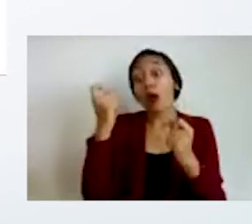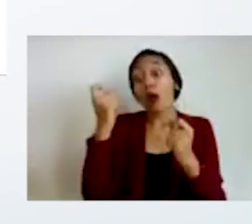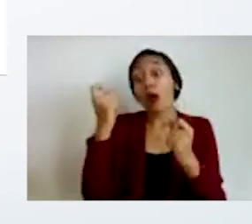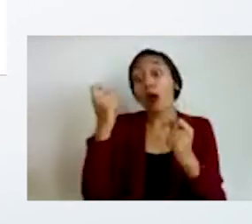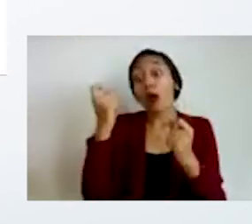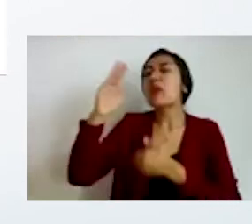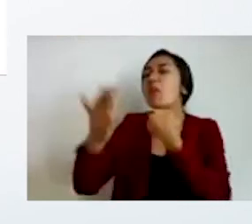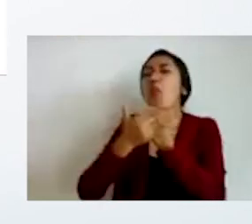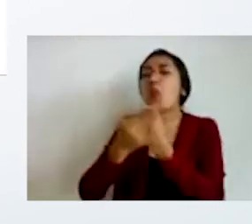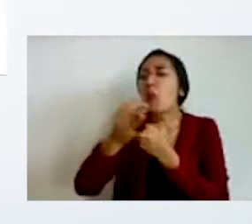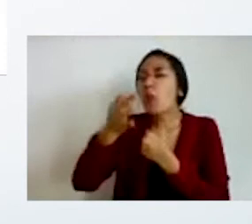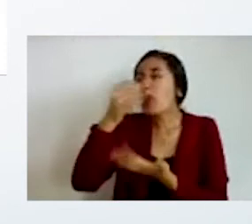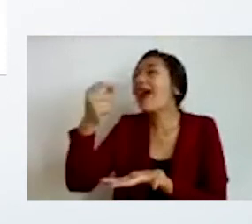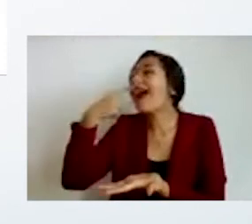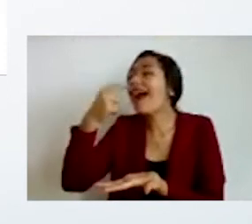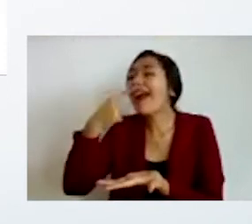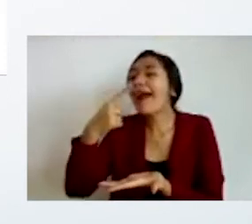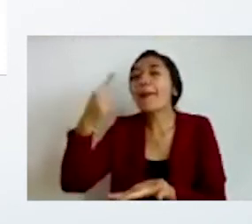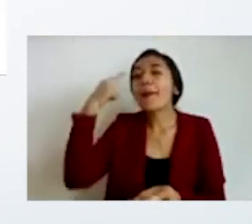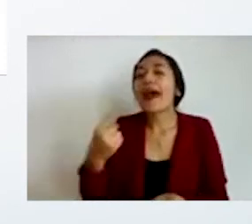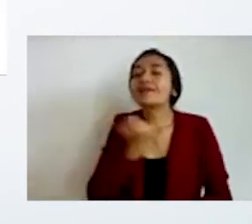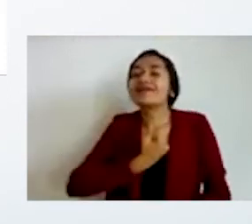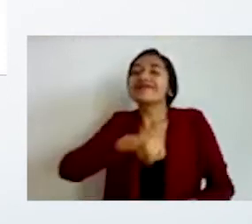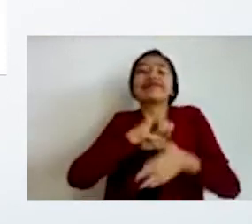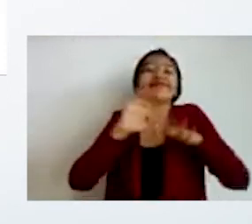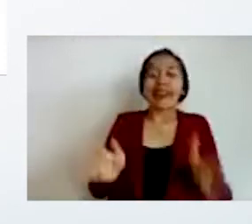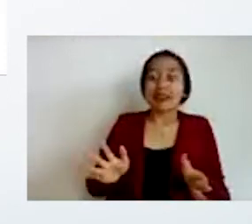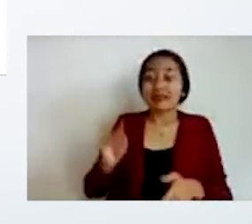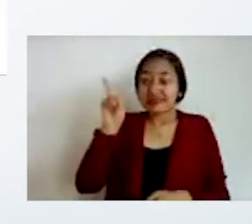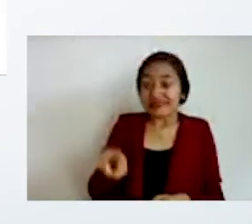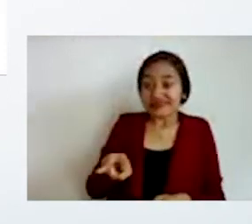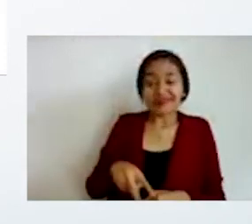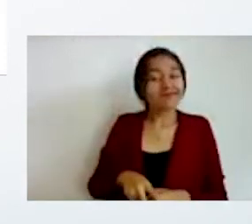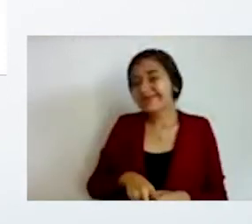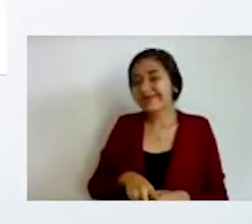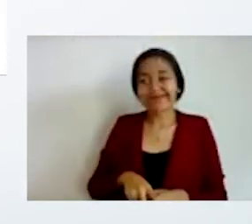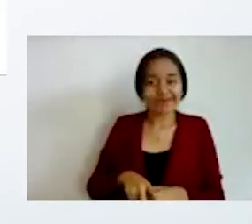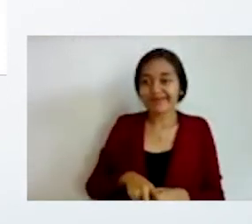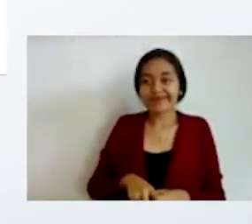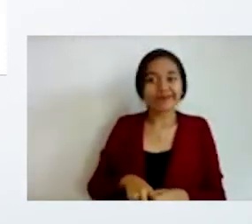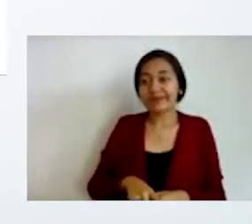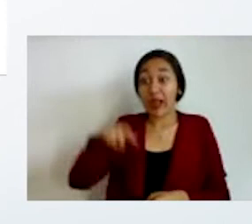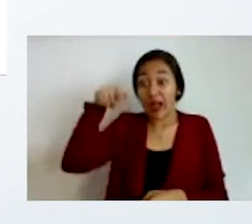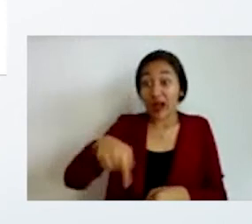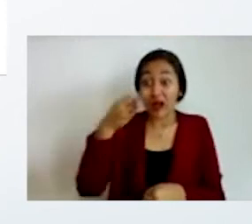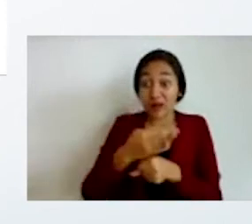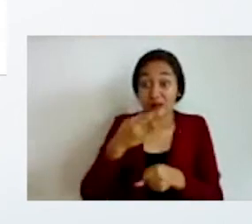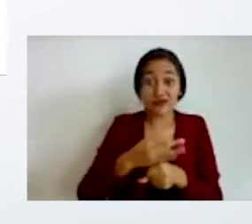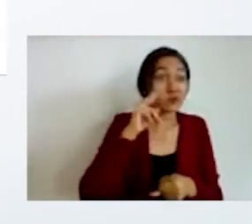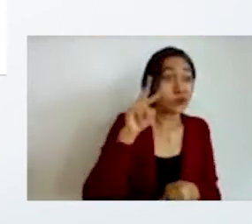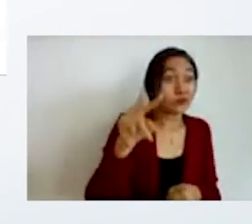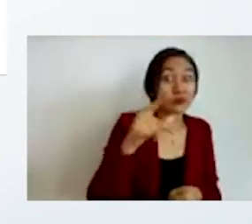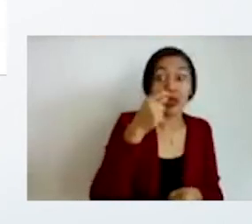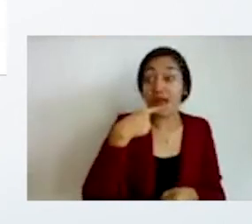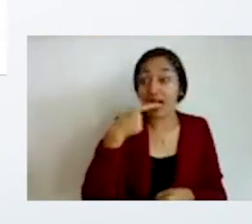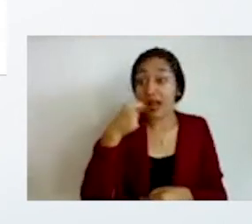porque pues los que tuviesen formas graves recibirían tratamiento efectivo y nada de esto se ha cumplido.